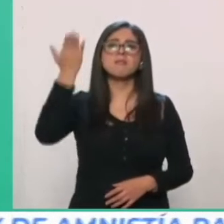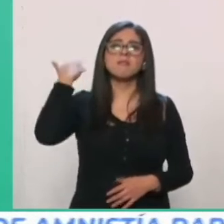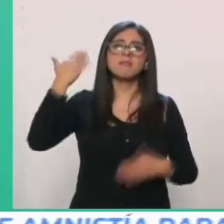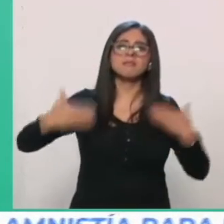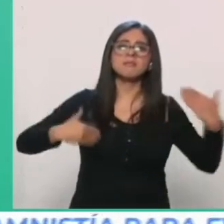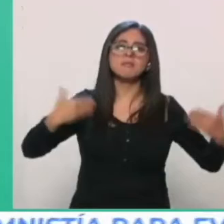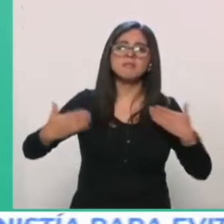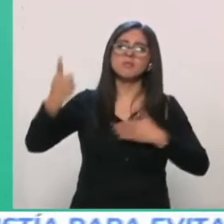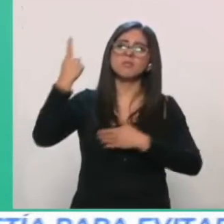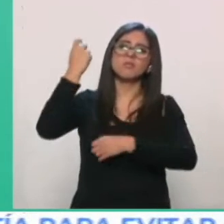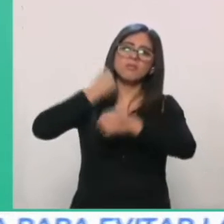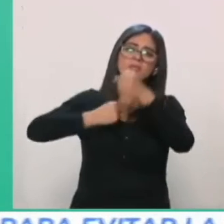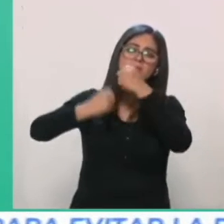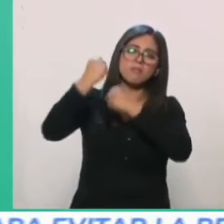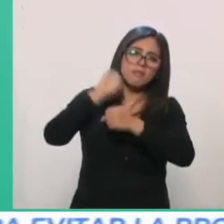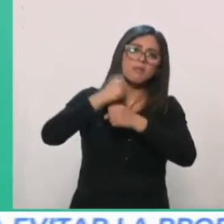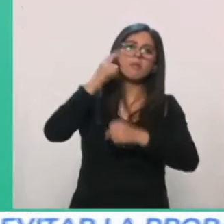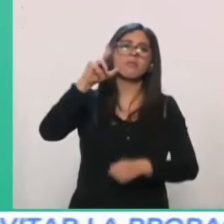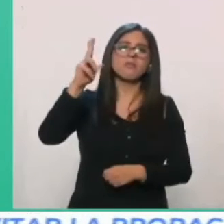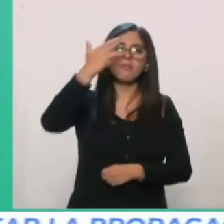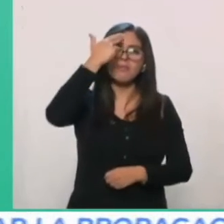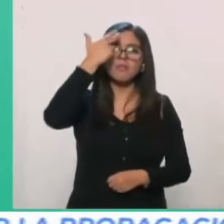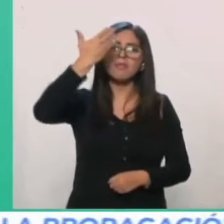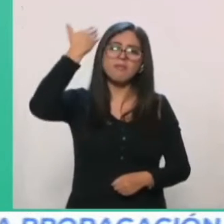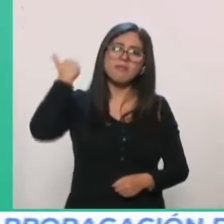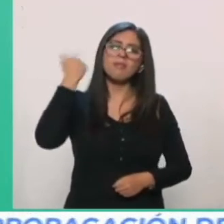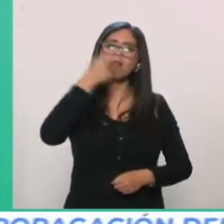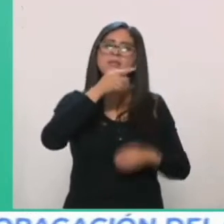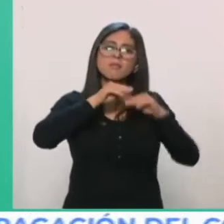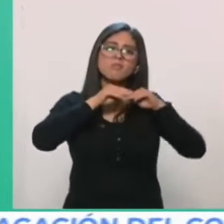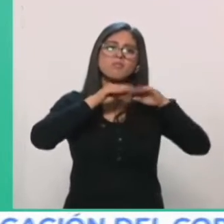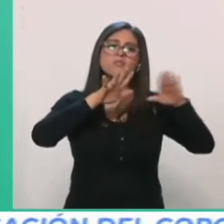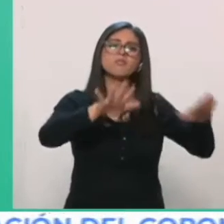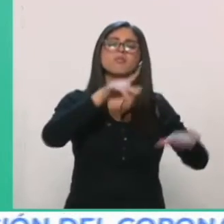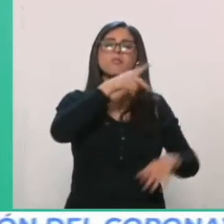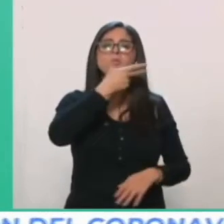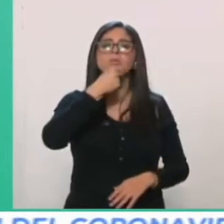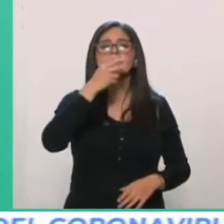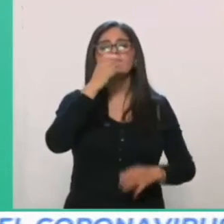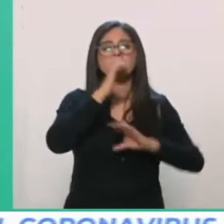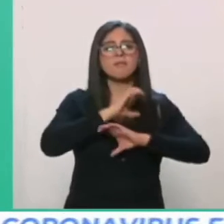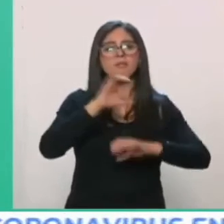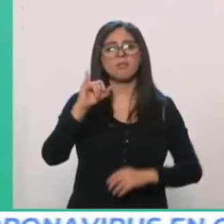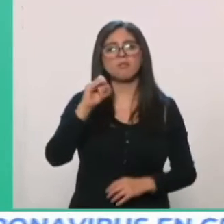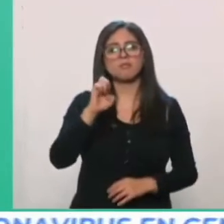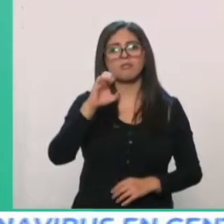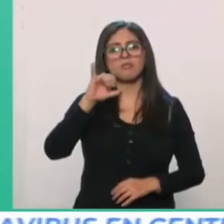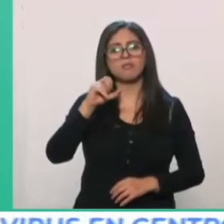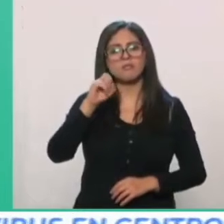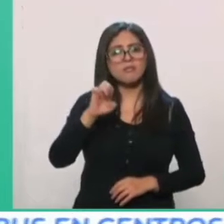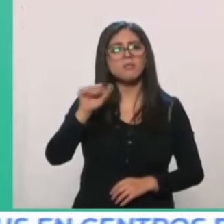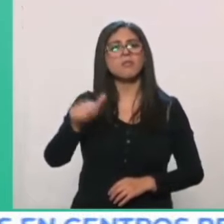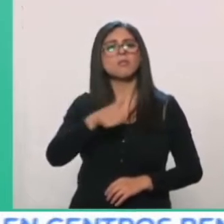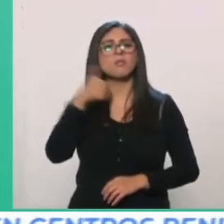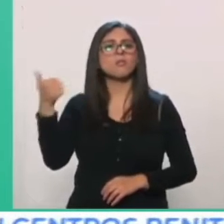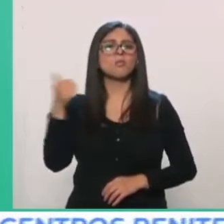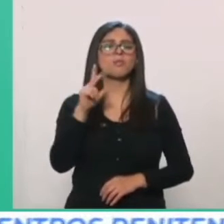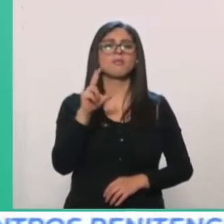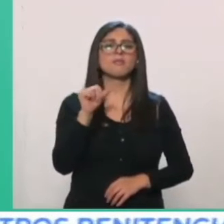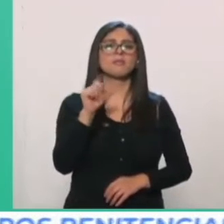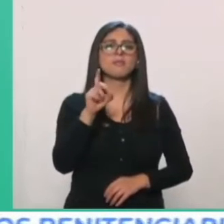pasado, el homenaje a José José, por ponerte un ejemplo, o está Radical Mestizo, todas